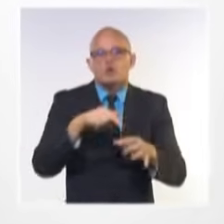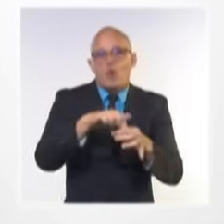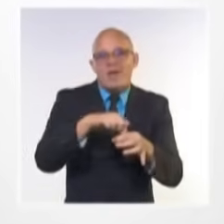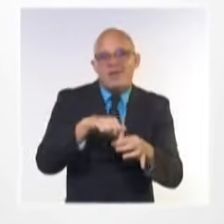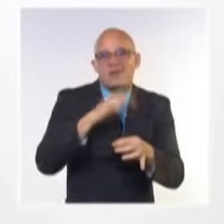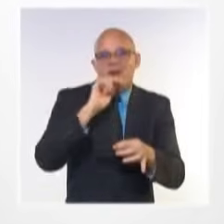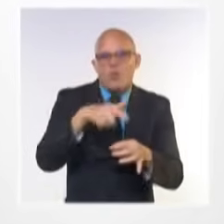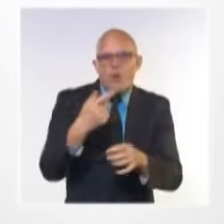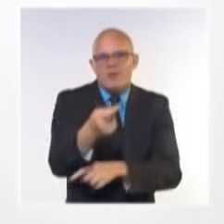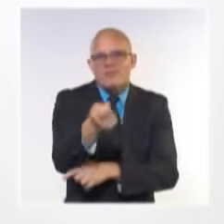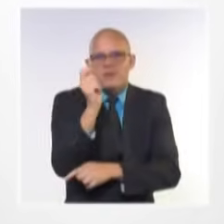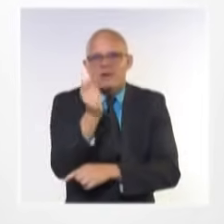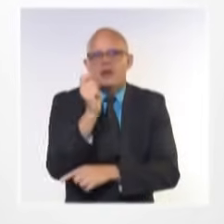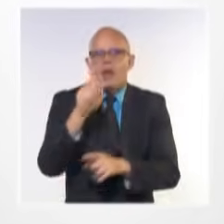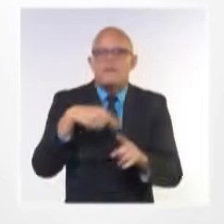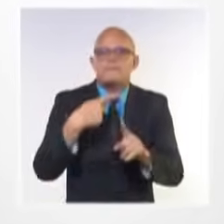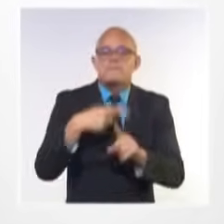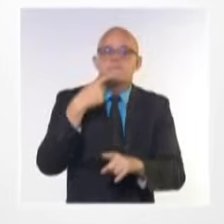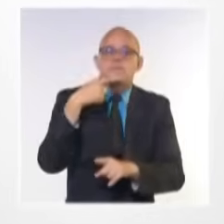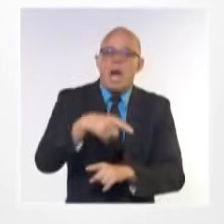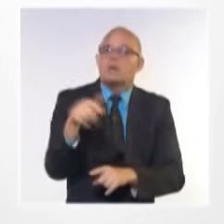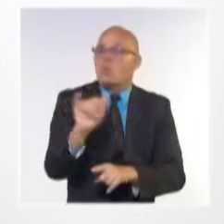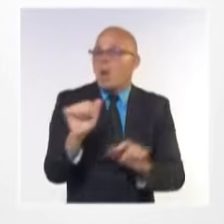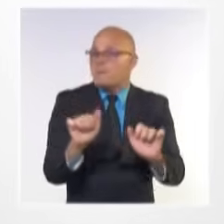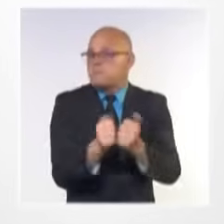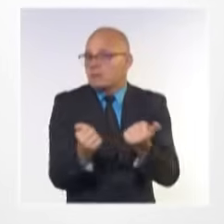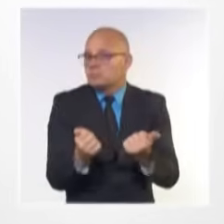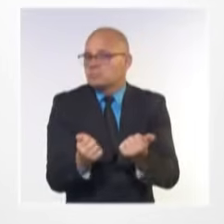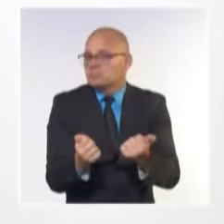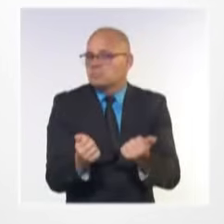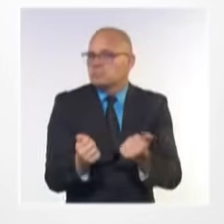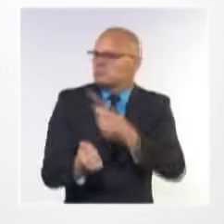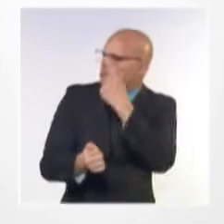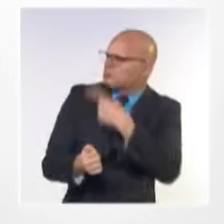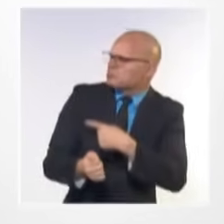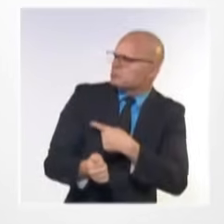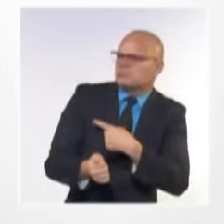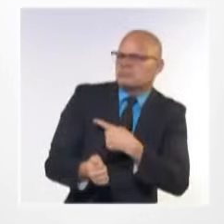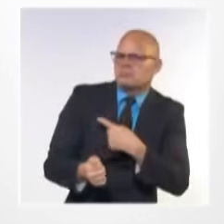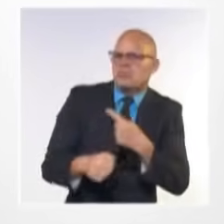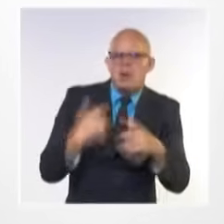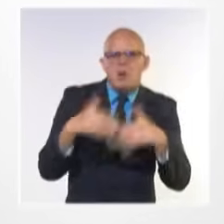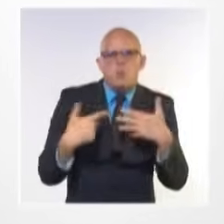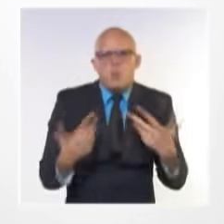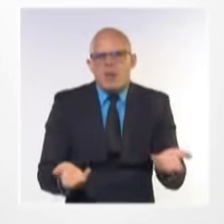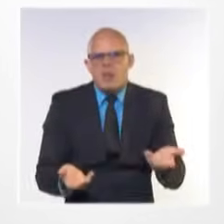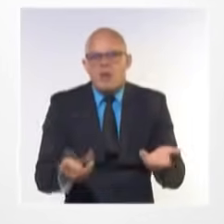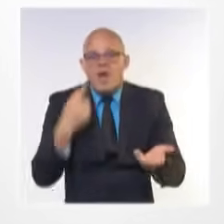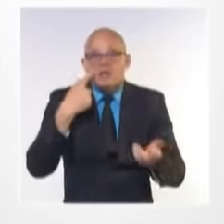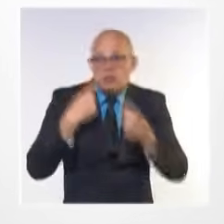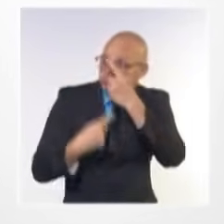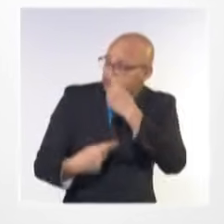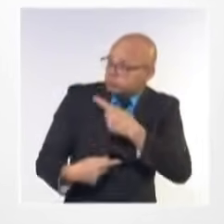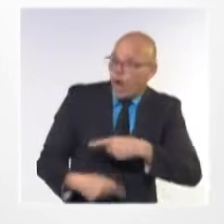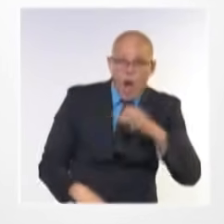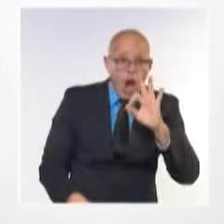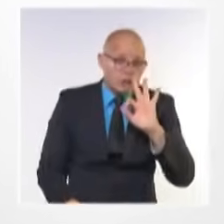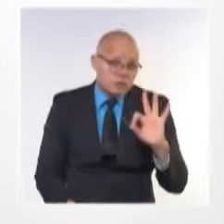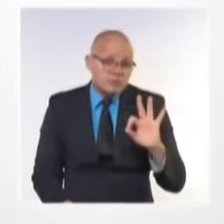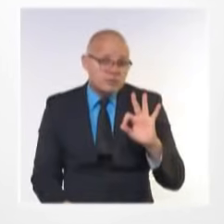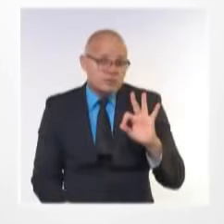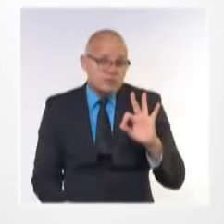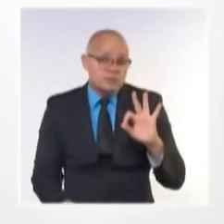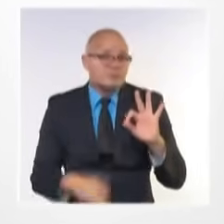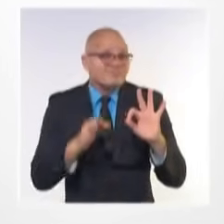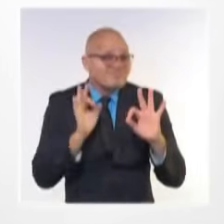pasó, fiscal, con todas estas Bueno, entidades? concretamente, un hecho similar de connotación superior. Estamos hablando de 8, fíjense, 8 en